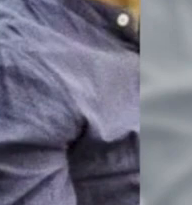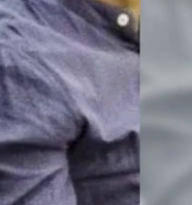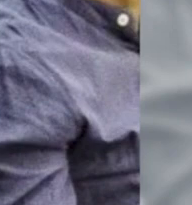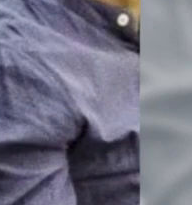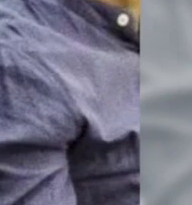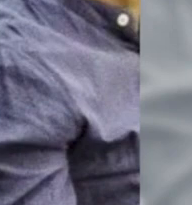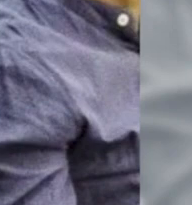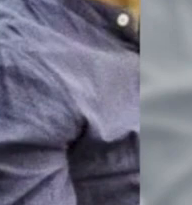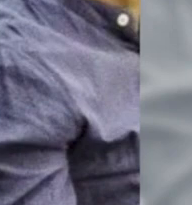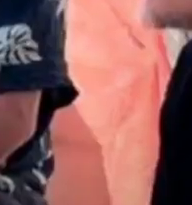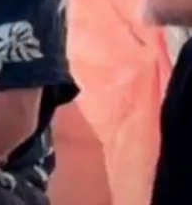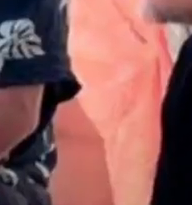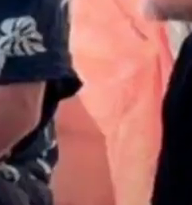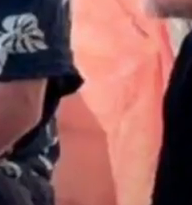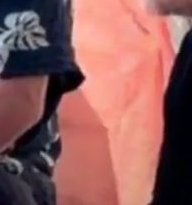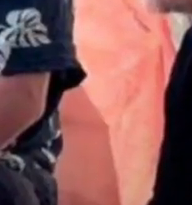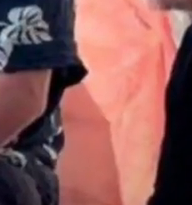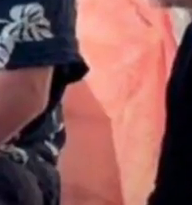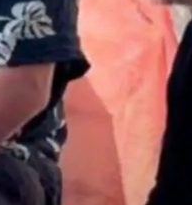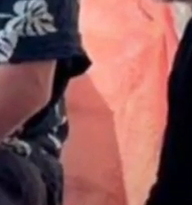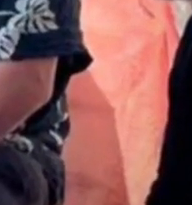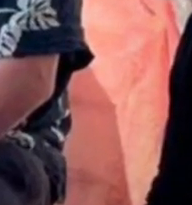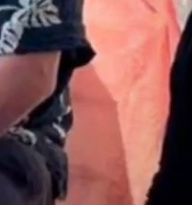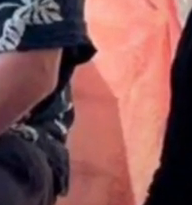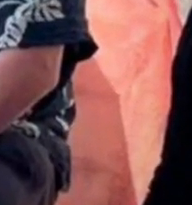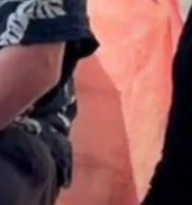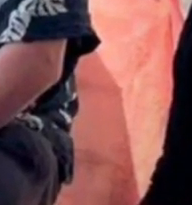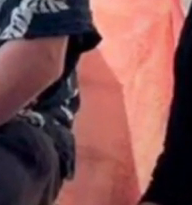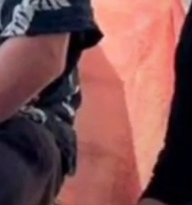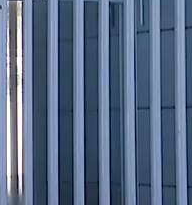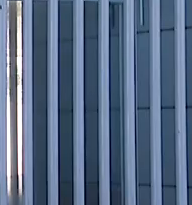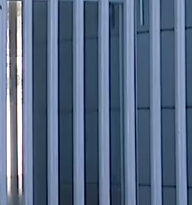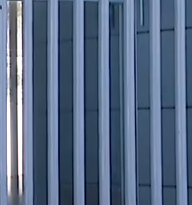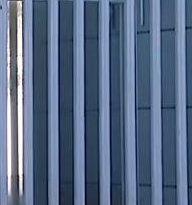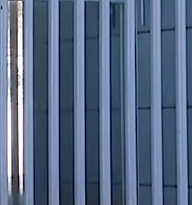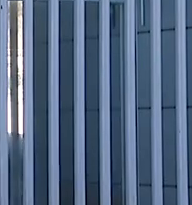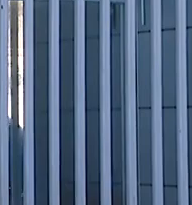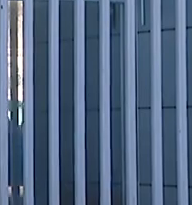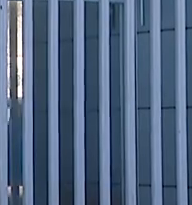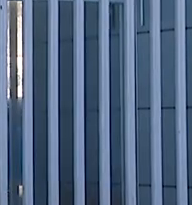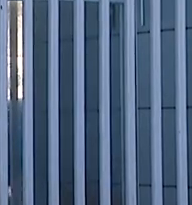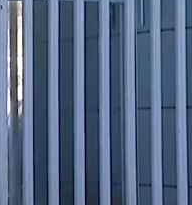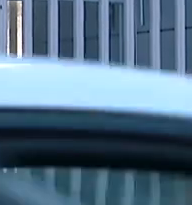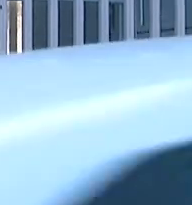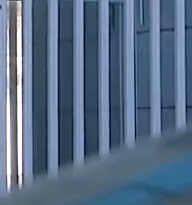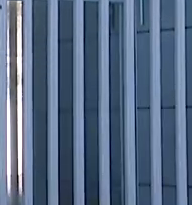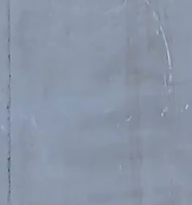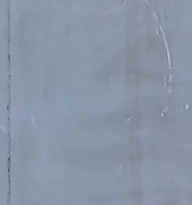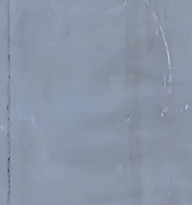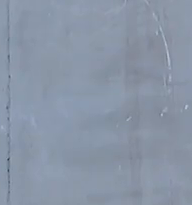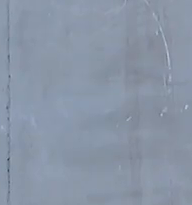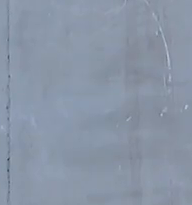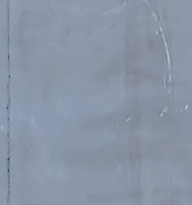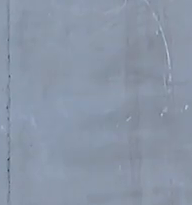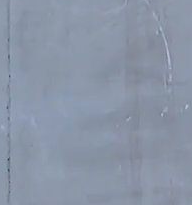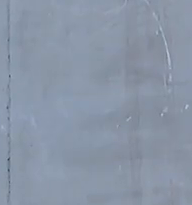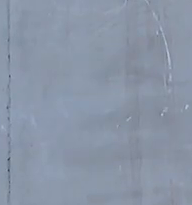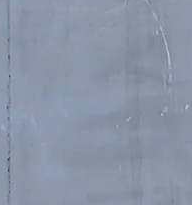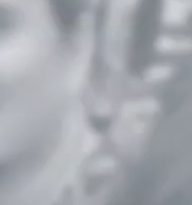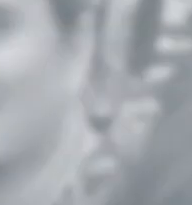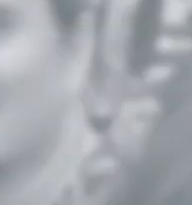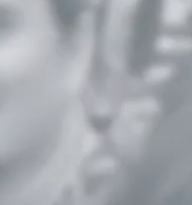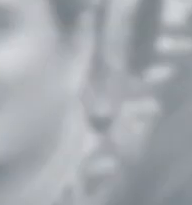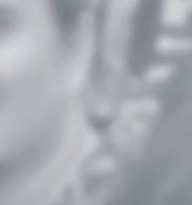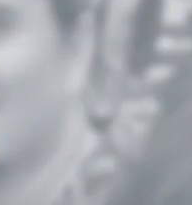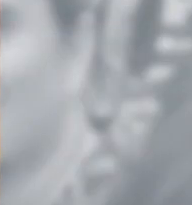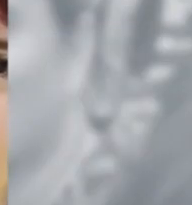podido confirmar que se ha gastado un 3% de los recursos, así que hay que ver también cuál es el resultado de esa investigación que se hace por parte del Ejecutivo, que